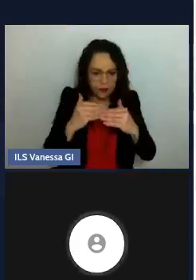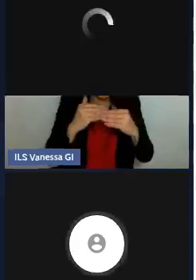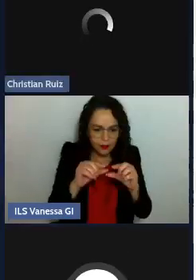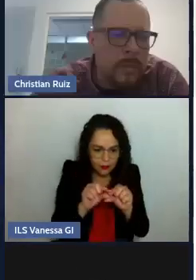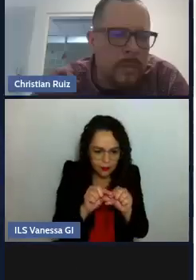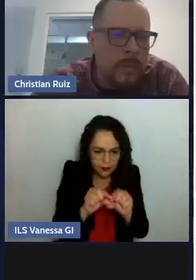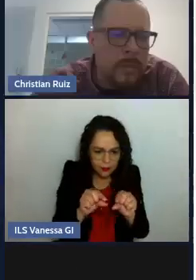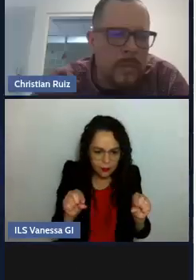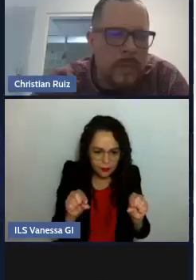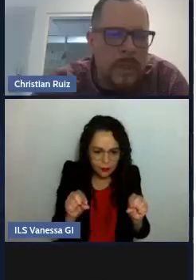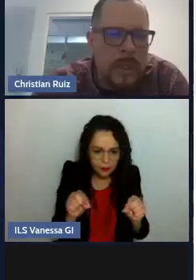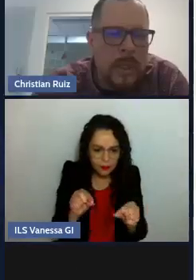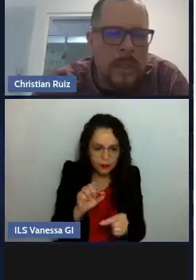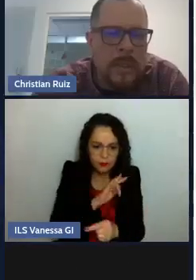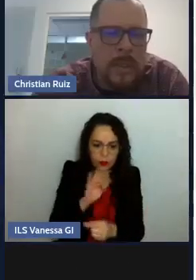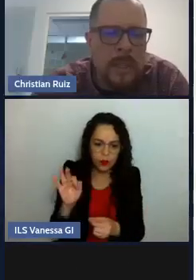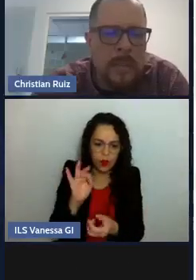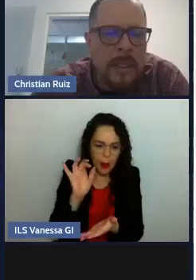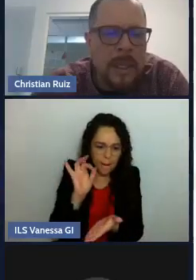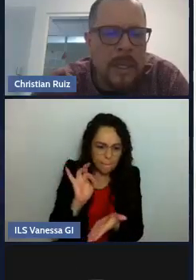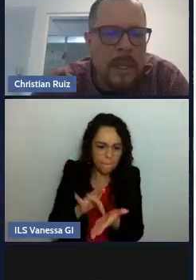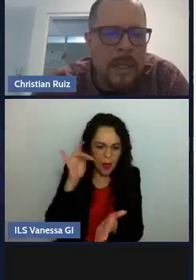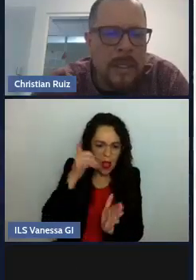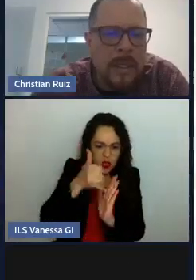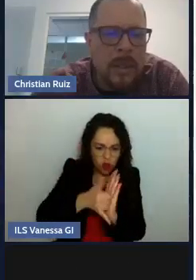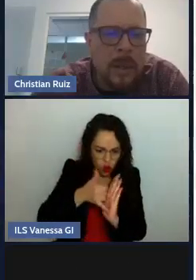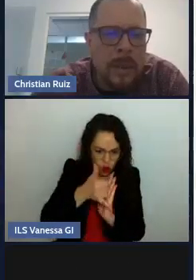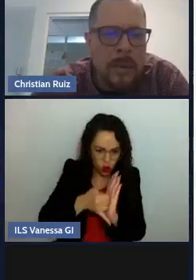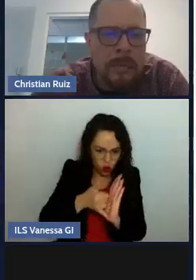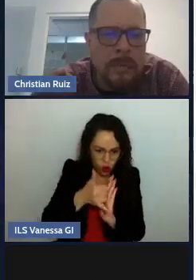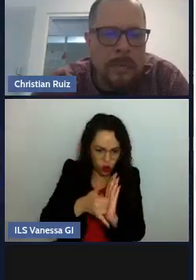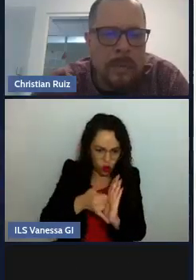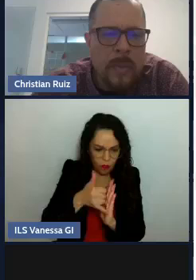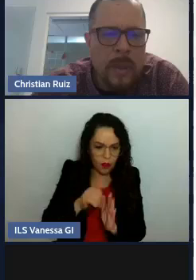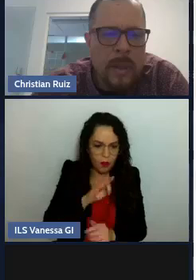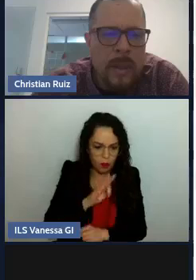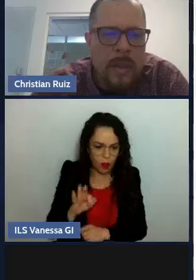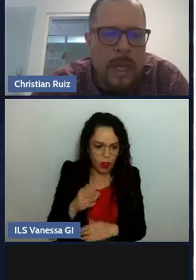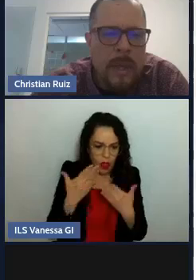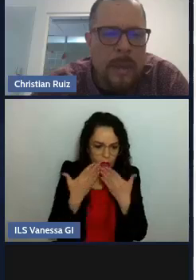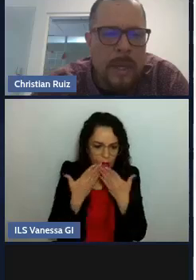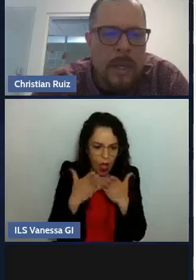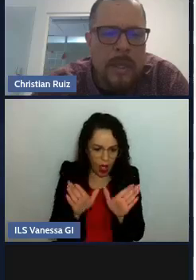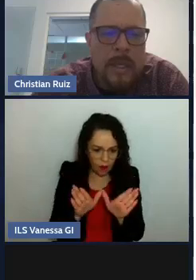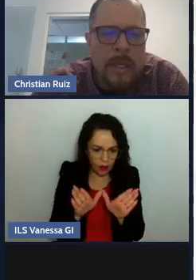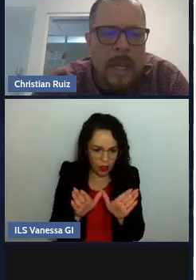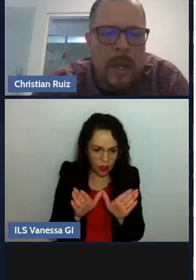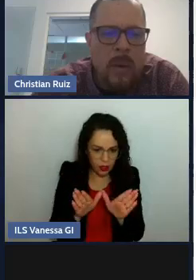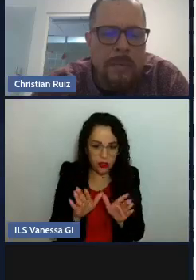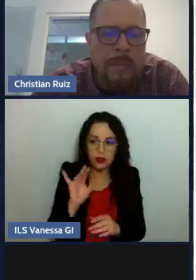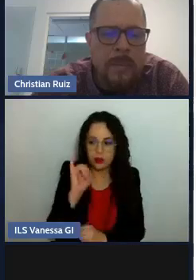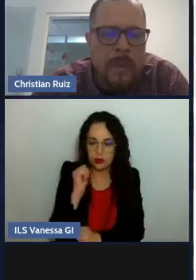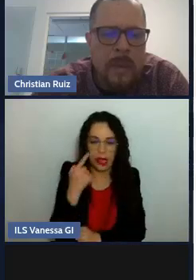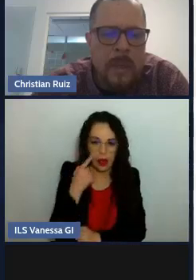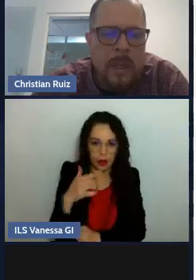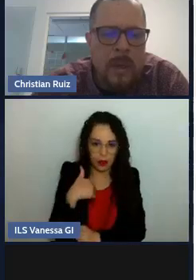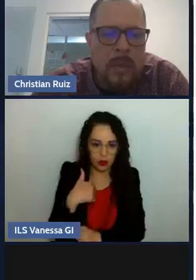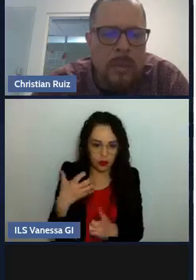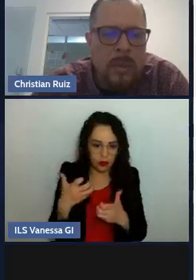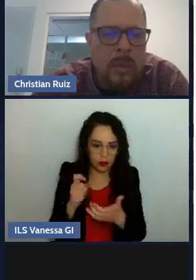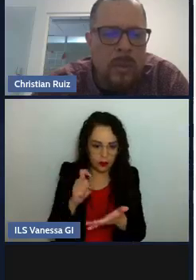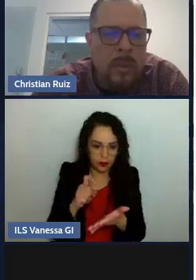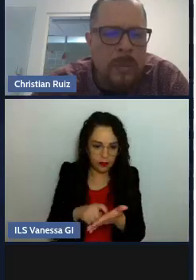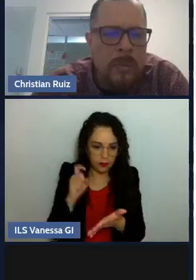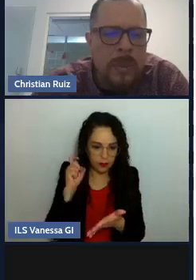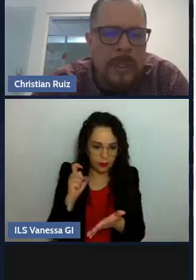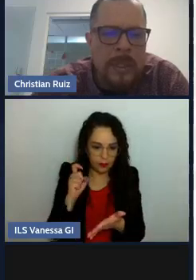de YouTube? Sí, sí, maestra, es lo que veo. Déjeme intentarlo y con